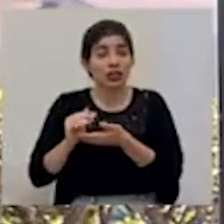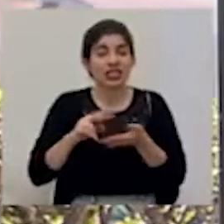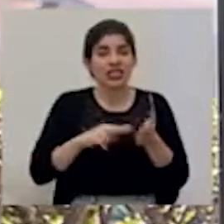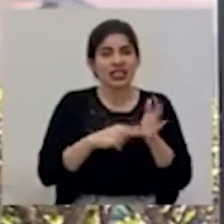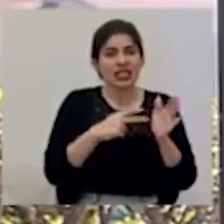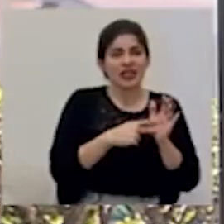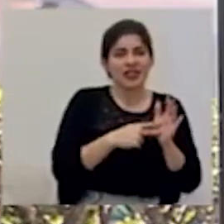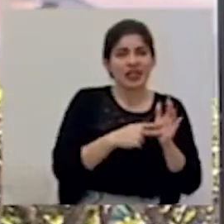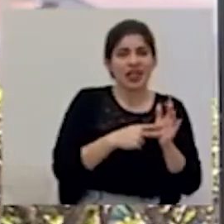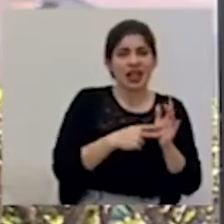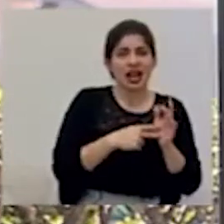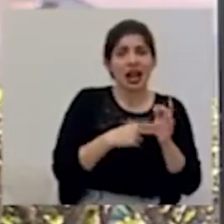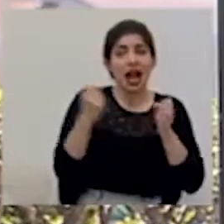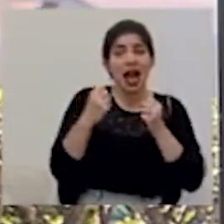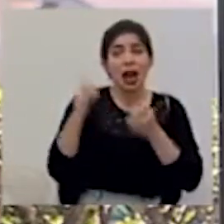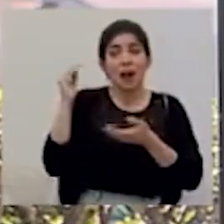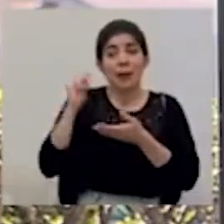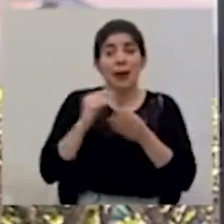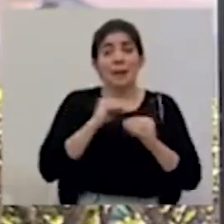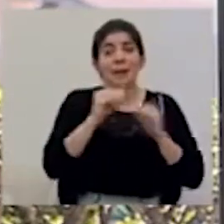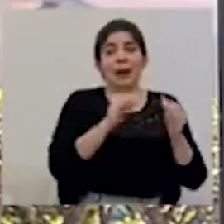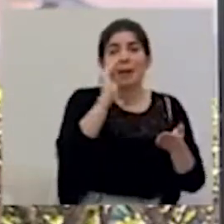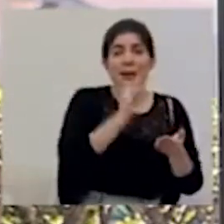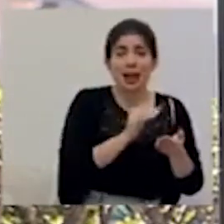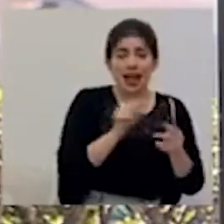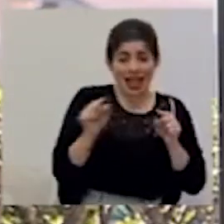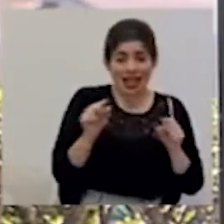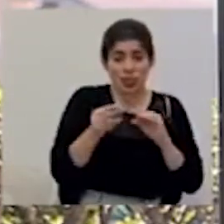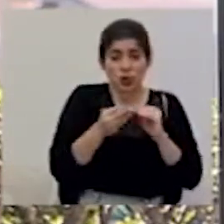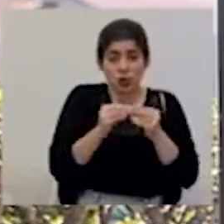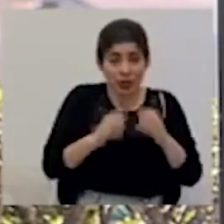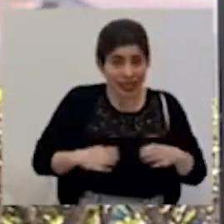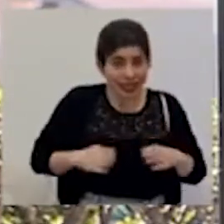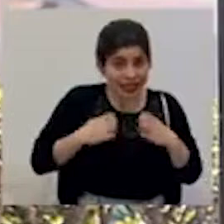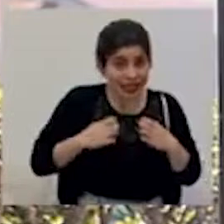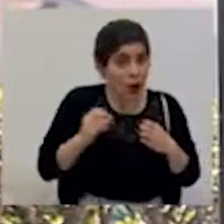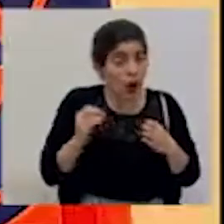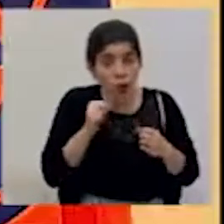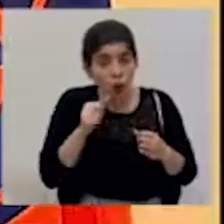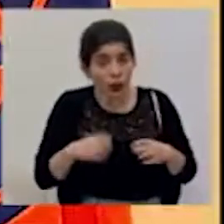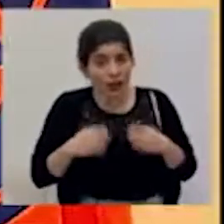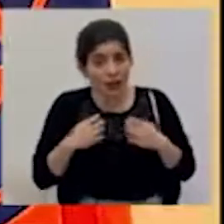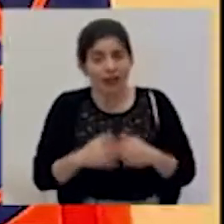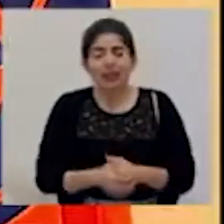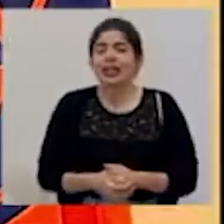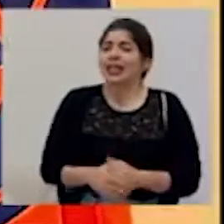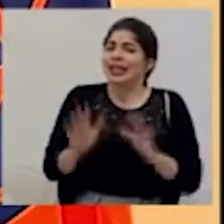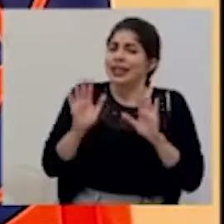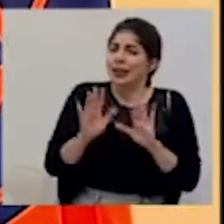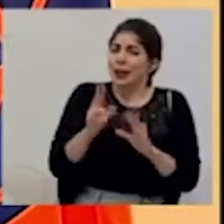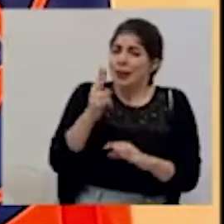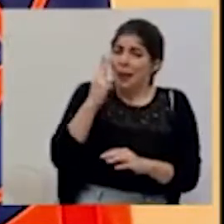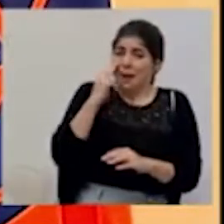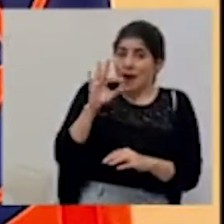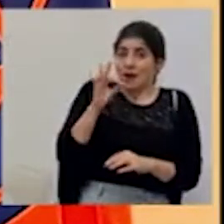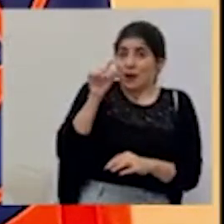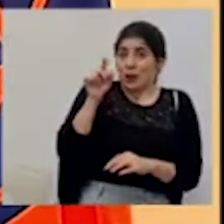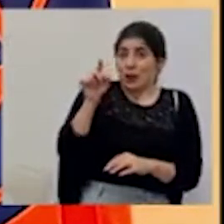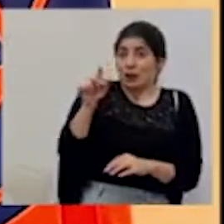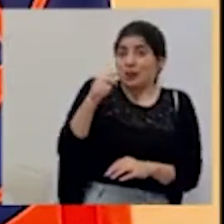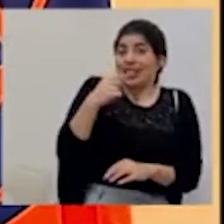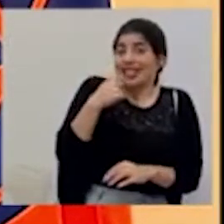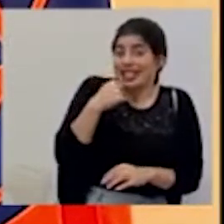disminuye en tanto la cantidad de contagios? ¿Ese dato existe o no existe? Vamos a ver, en la forma en la que usted lo está